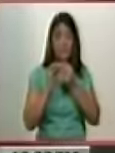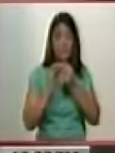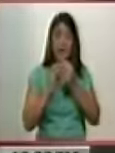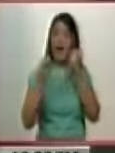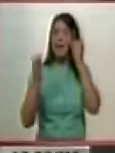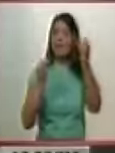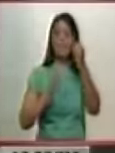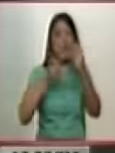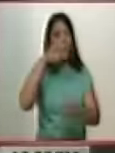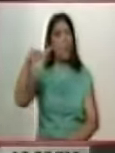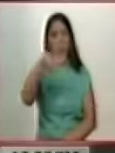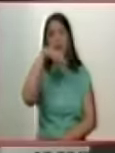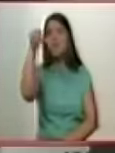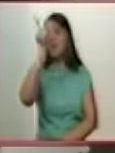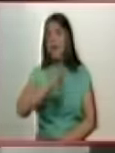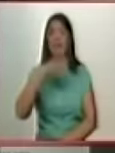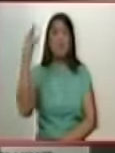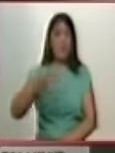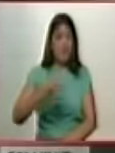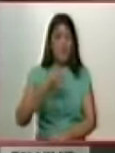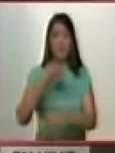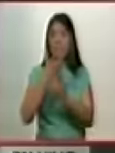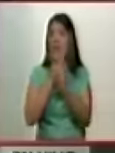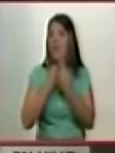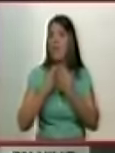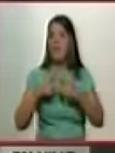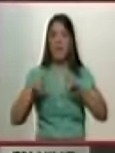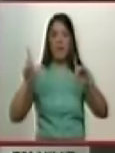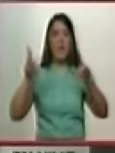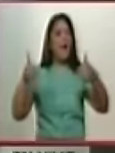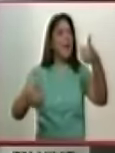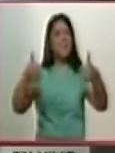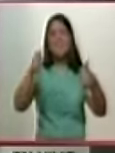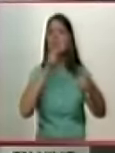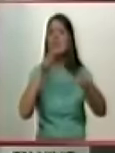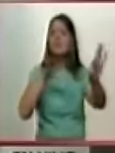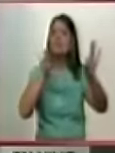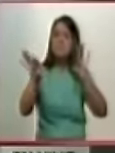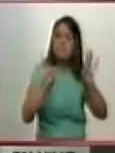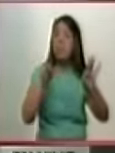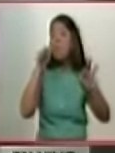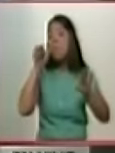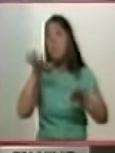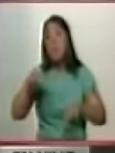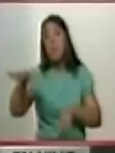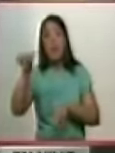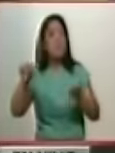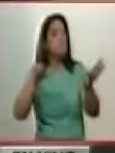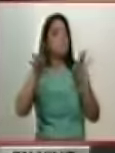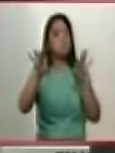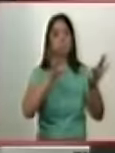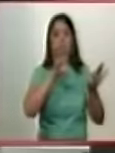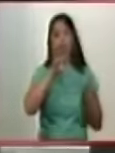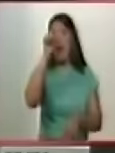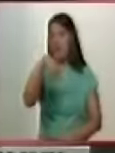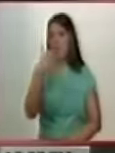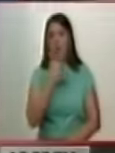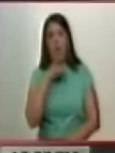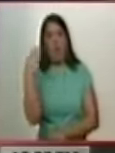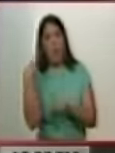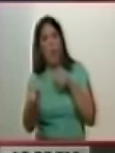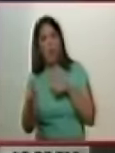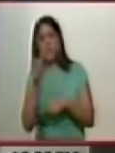pueblo de Venezuela, totalmente libertaria. Estos candidatos vienen desde la elección de la base. Aquí no hay otro elemento